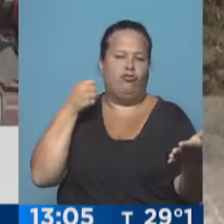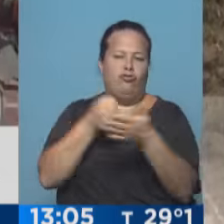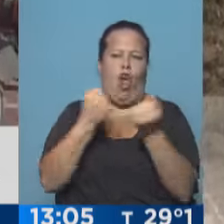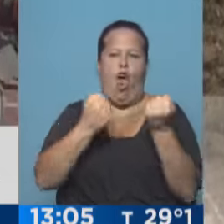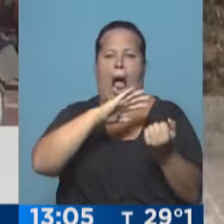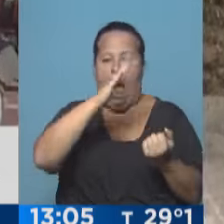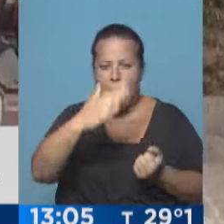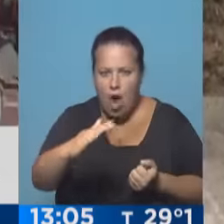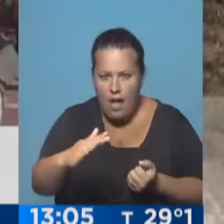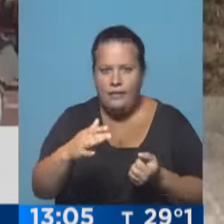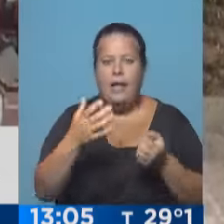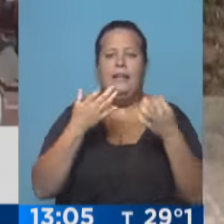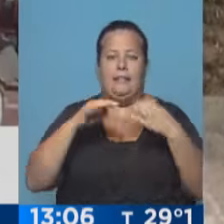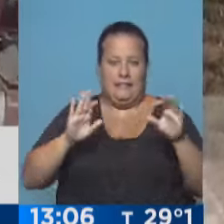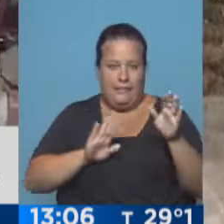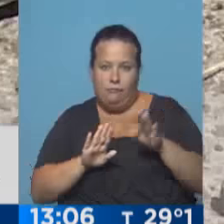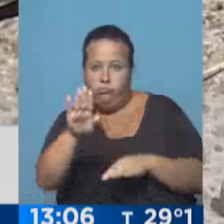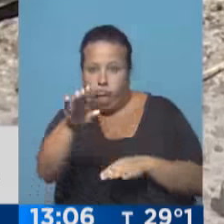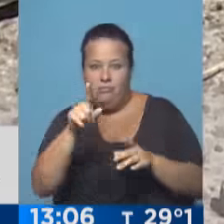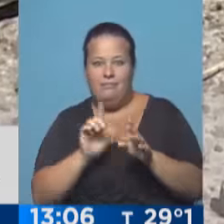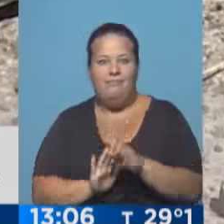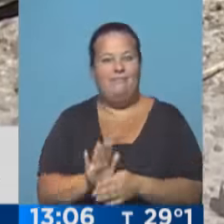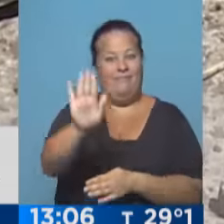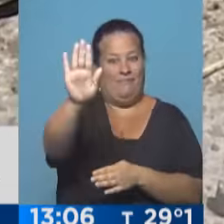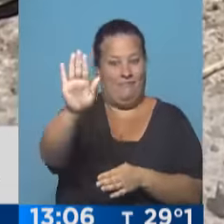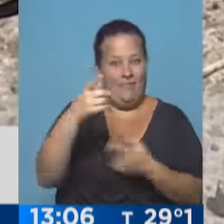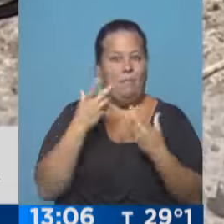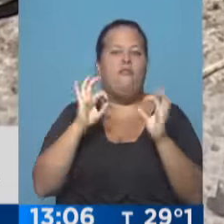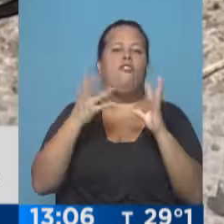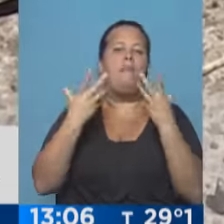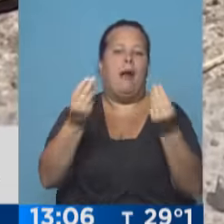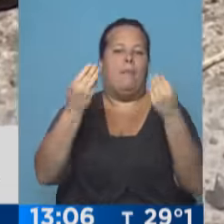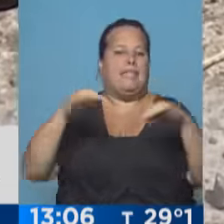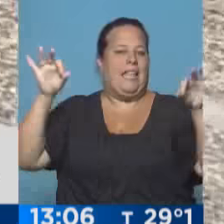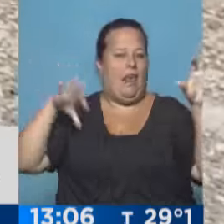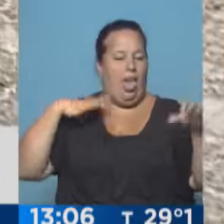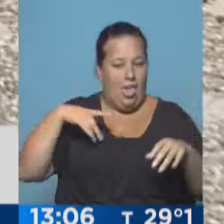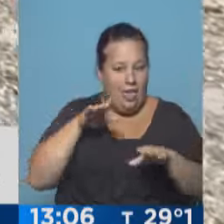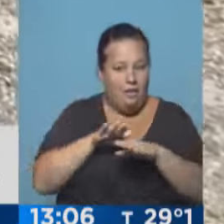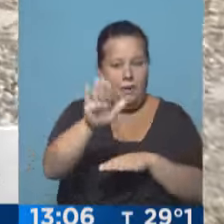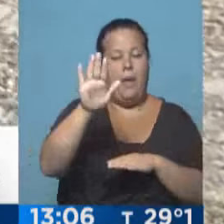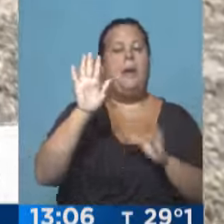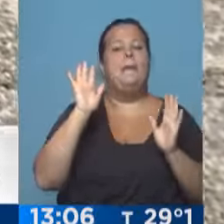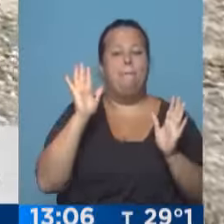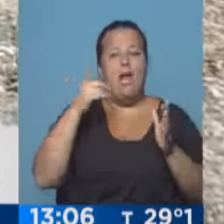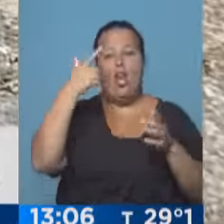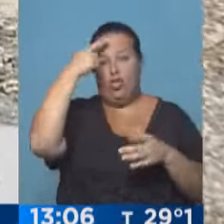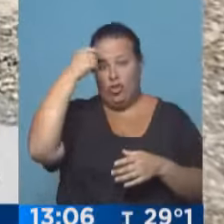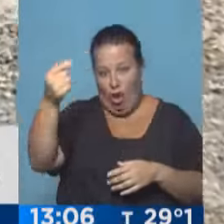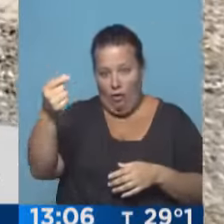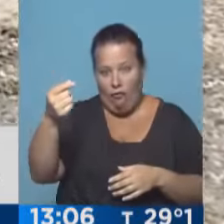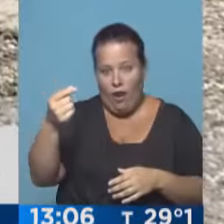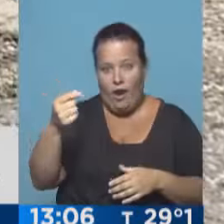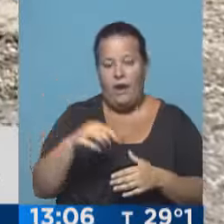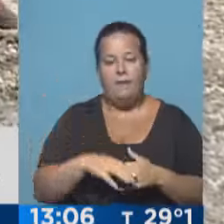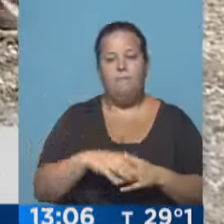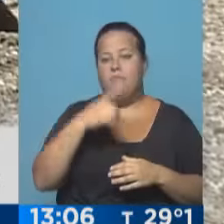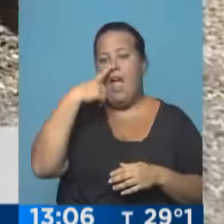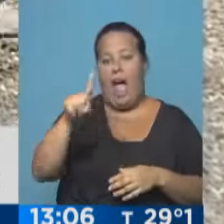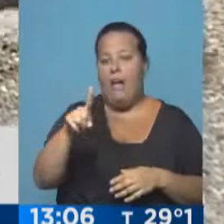camioneta, pudo salir por esa rampa de escape, esa rampa de emergencia, pero el conductor